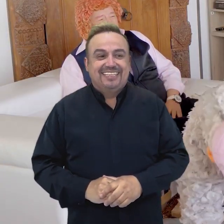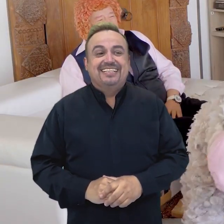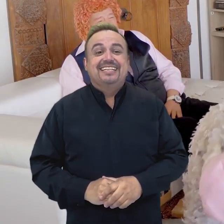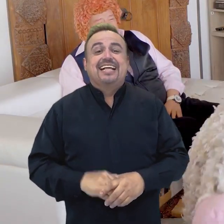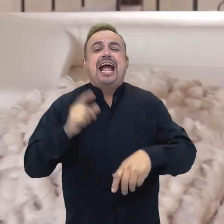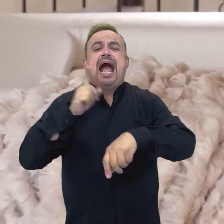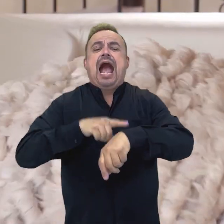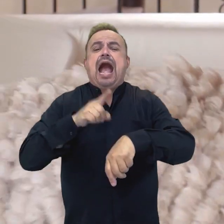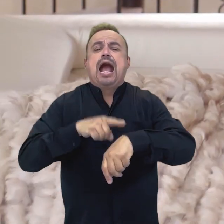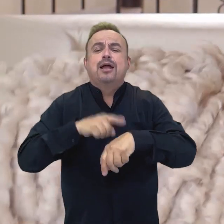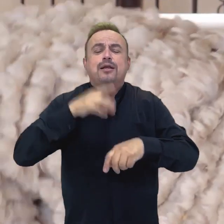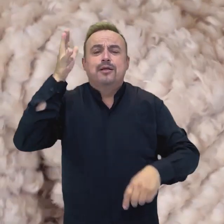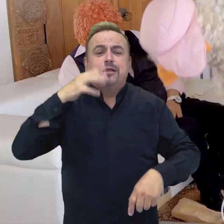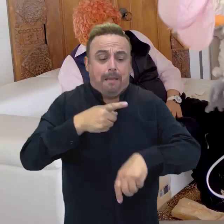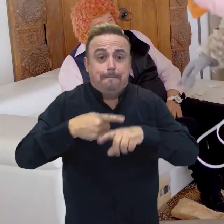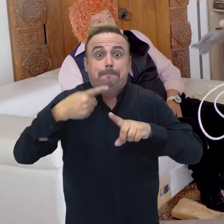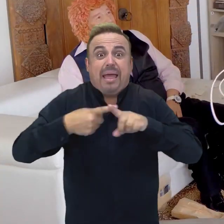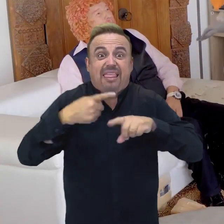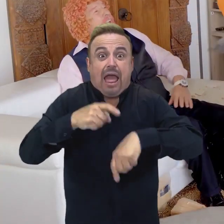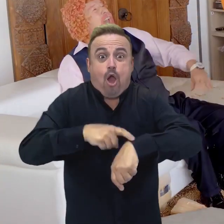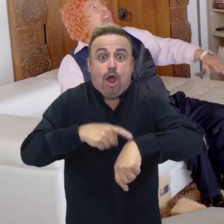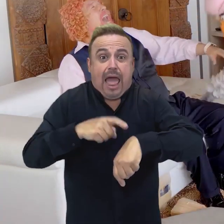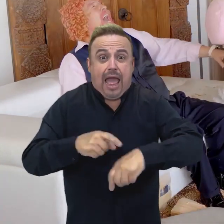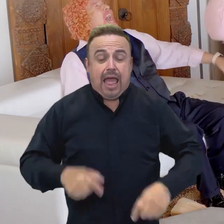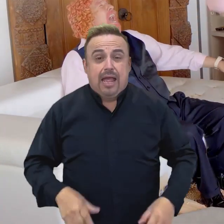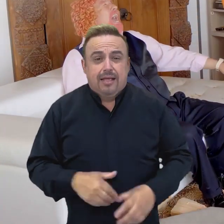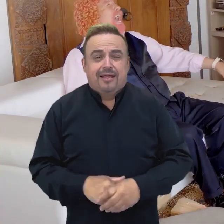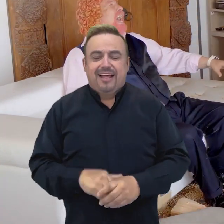cayendo. Aquí era la charla. ¡En media hora!